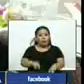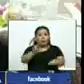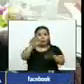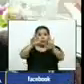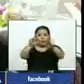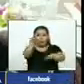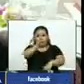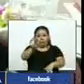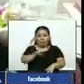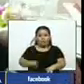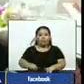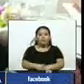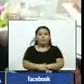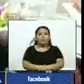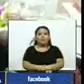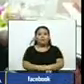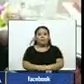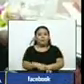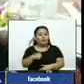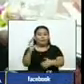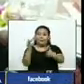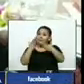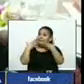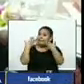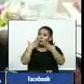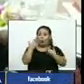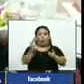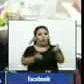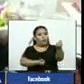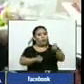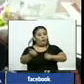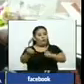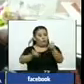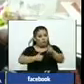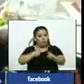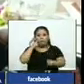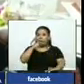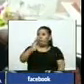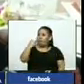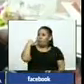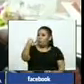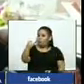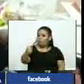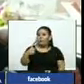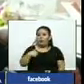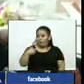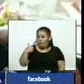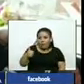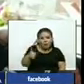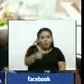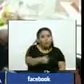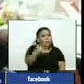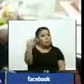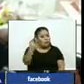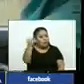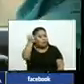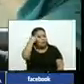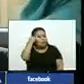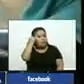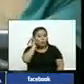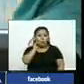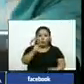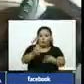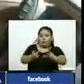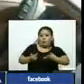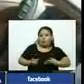8 semanas. Estoy muy feliz. Conducir un automóvil es importante. Cada individuo debe aprender esta habilidad y usar sus